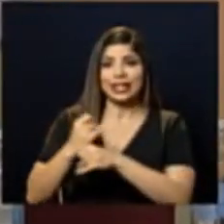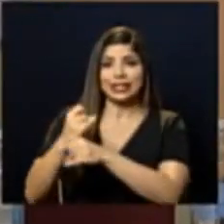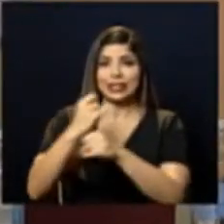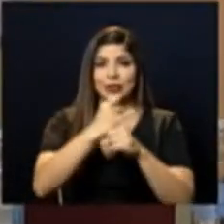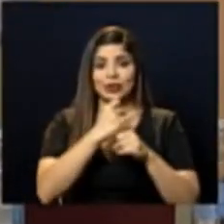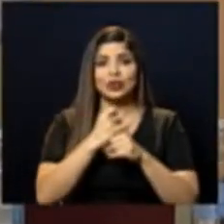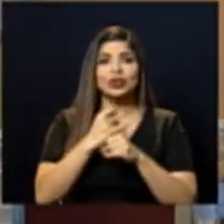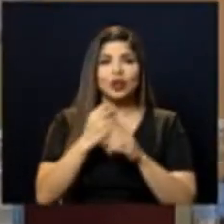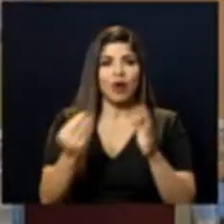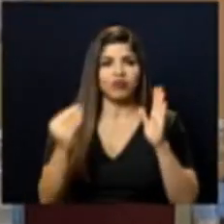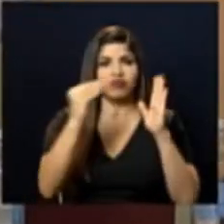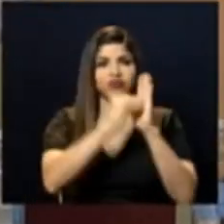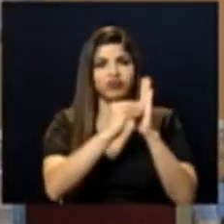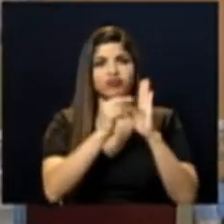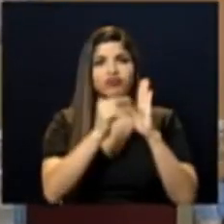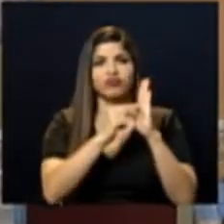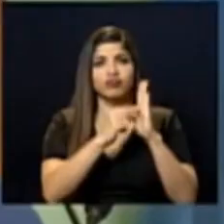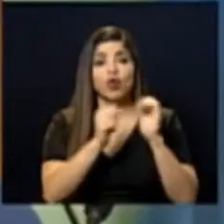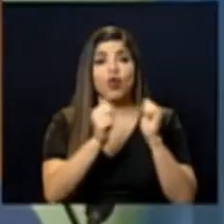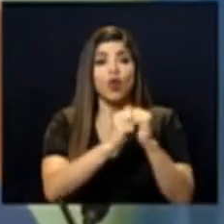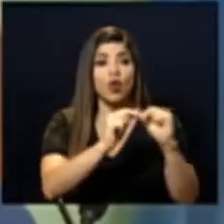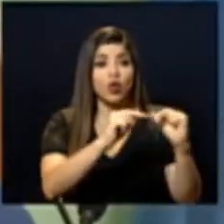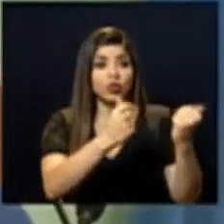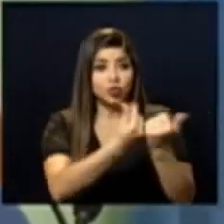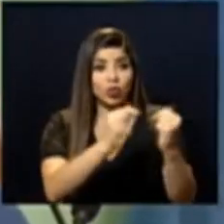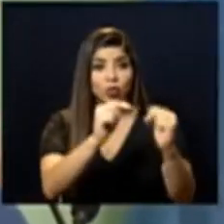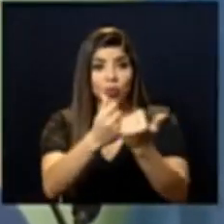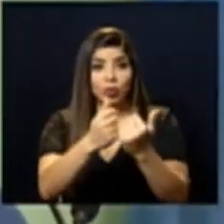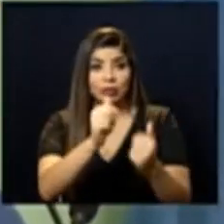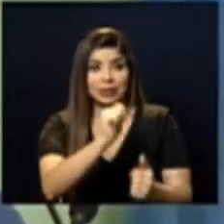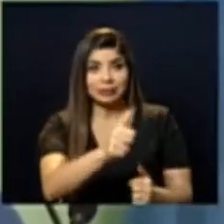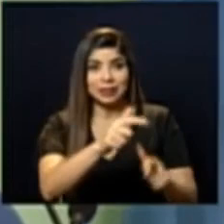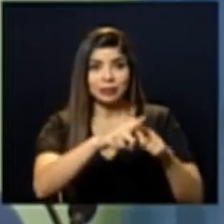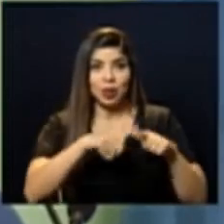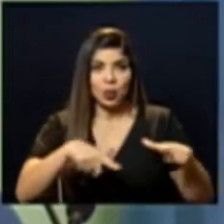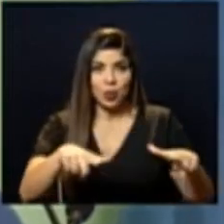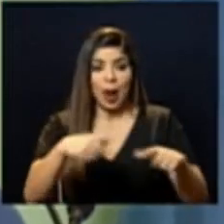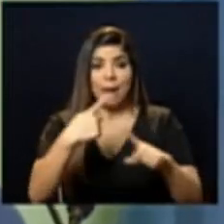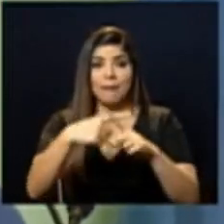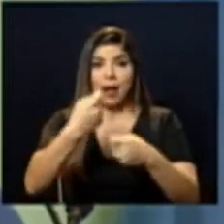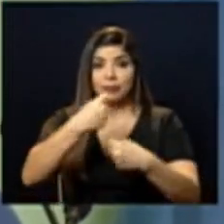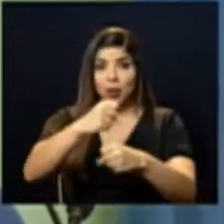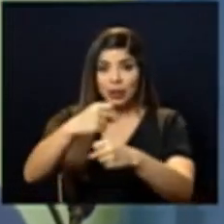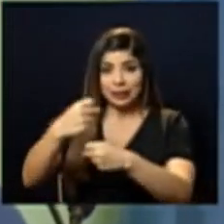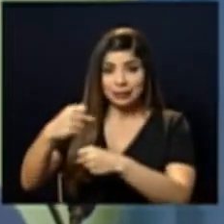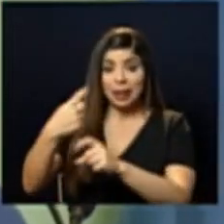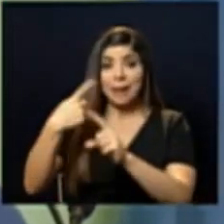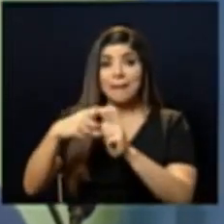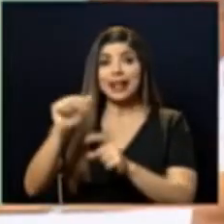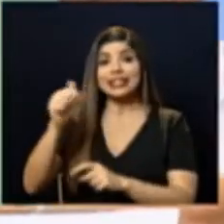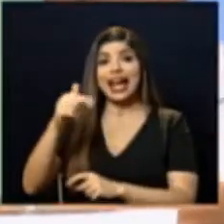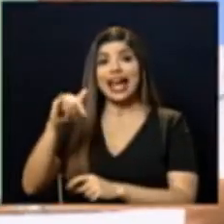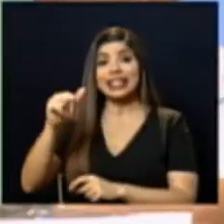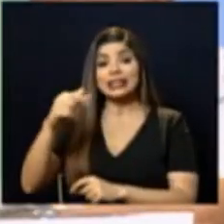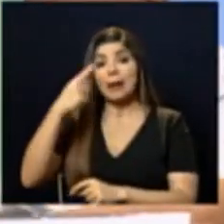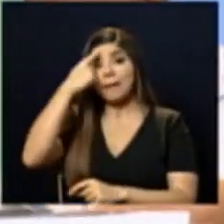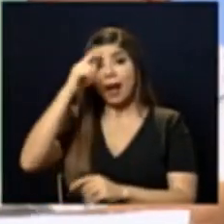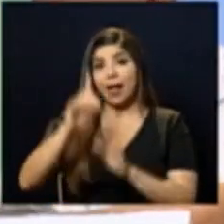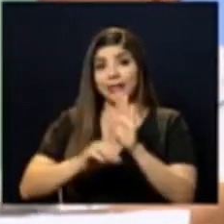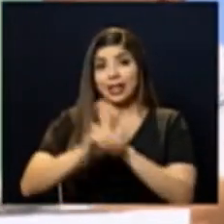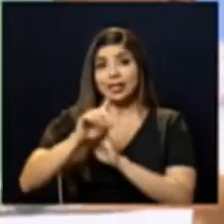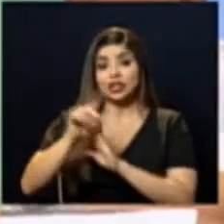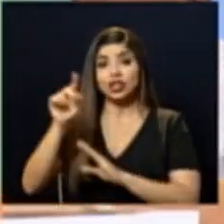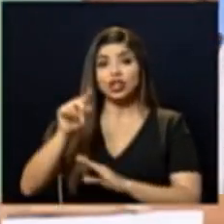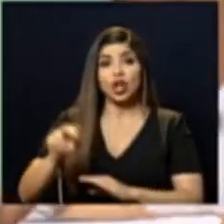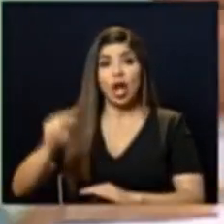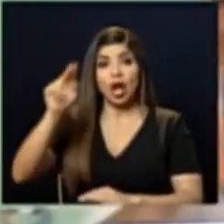interinstitucional desarrollado con las fuerzas vivas de la región, sus municipalidades y la Agencia para el Desarrollo de la Zona